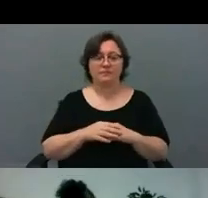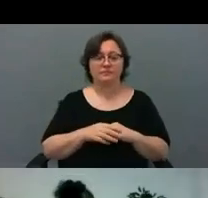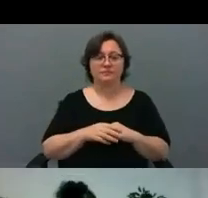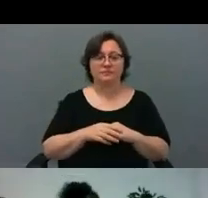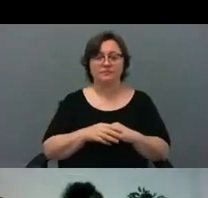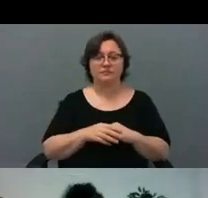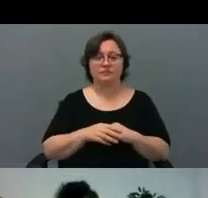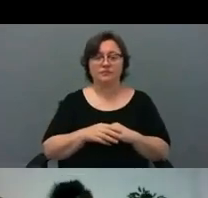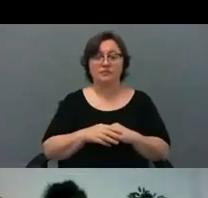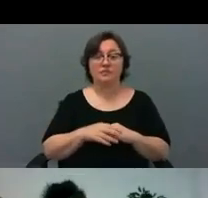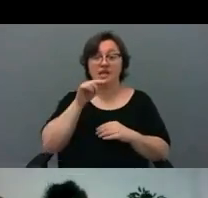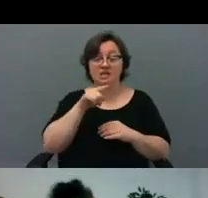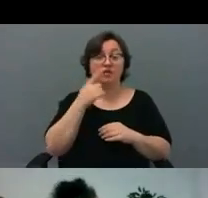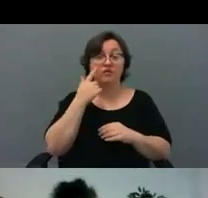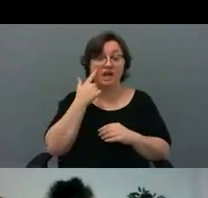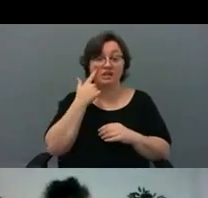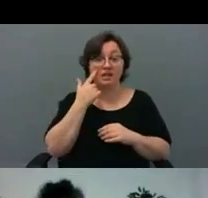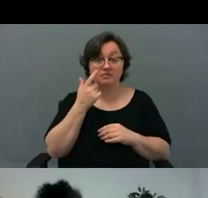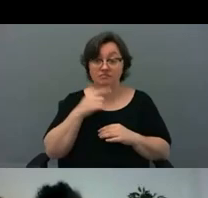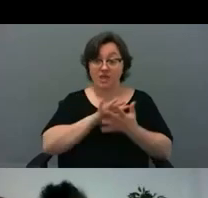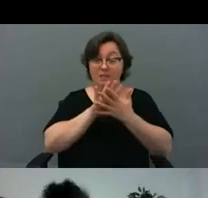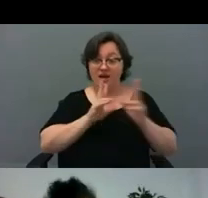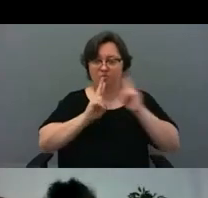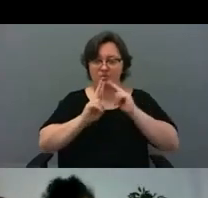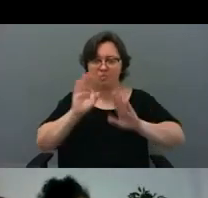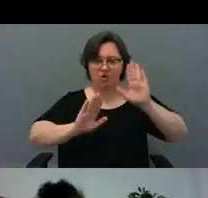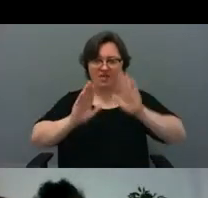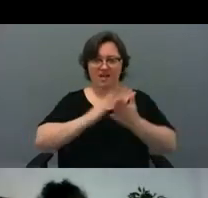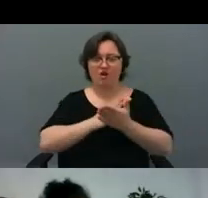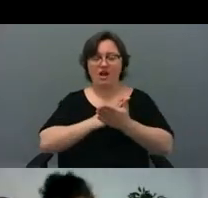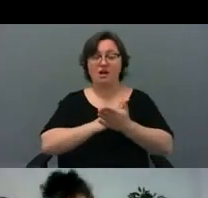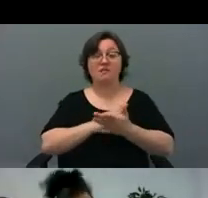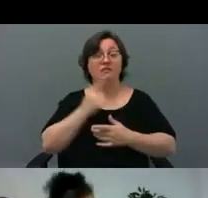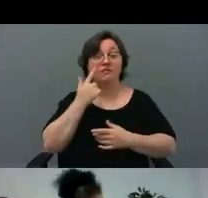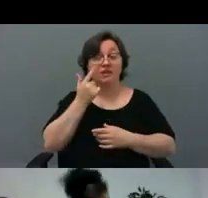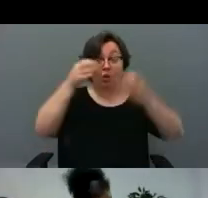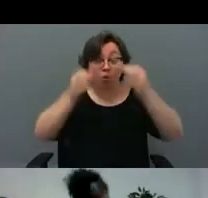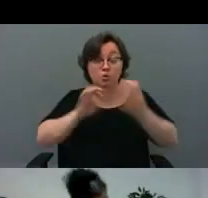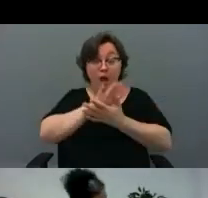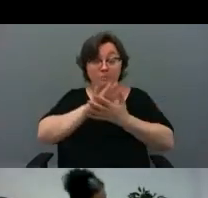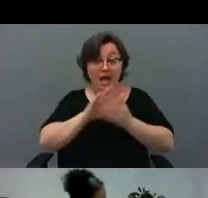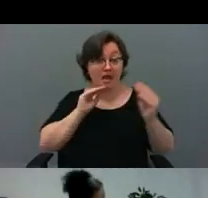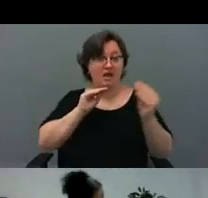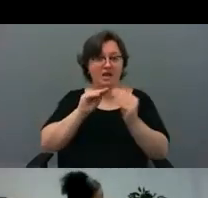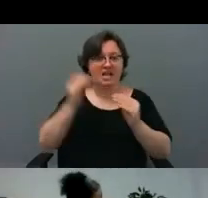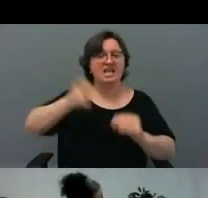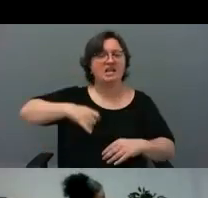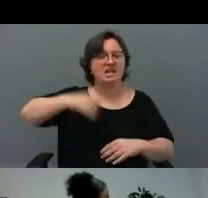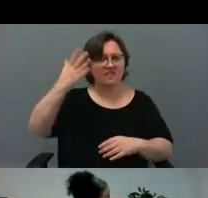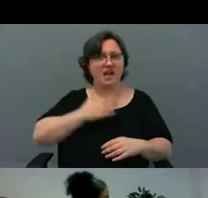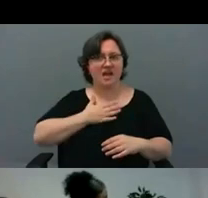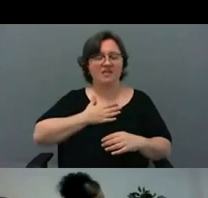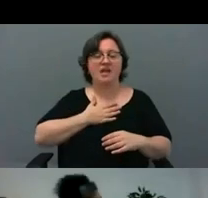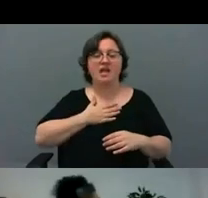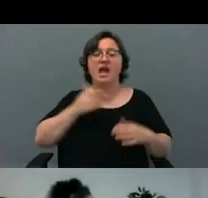Claro, y ese es el enfoque, fíjate, Carlos, muy interesante lo que dices, porque ese justamente es la idea de la atención